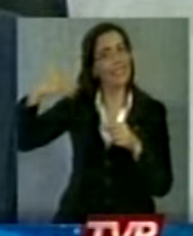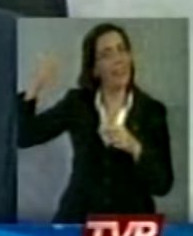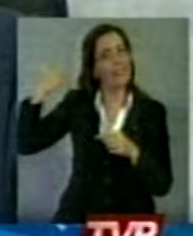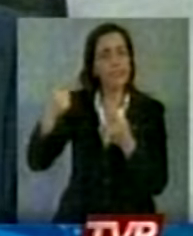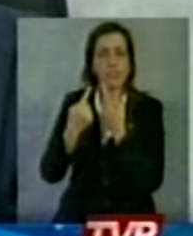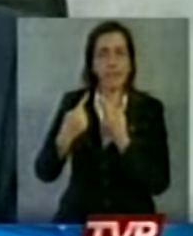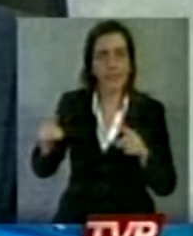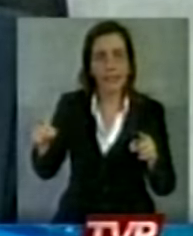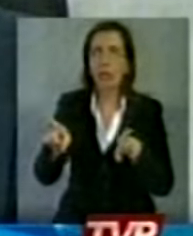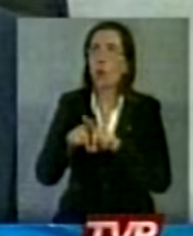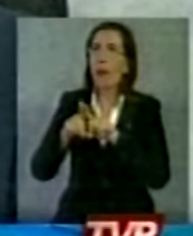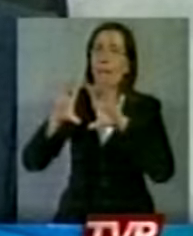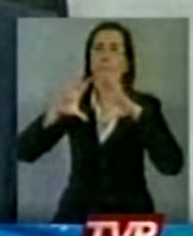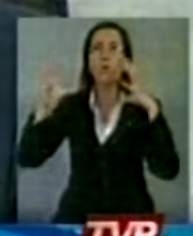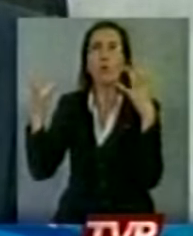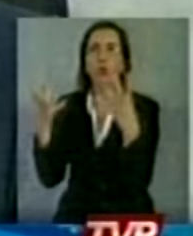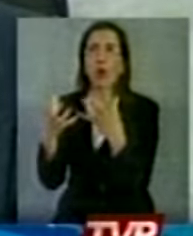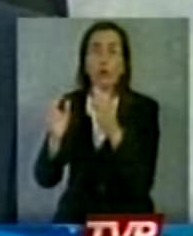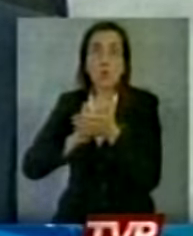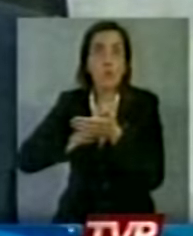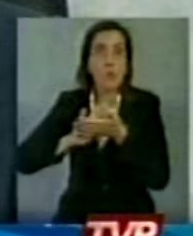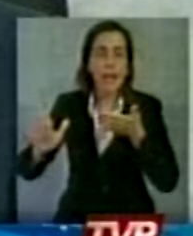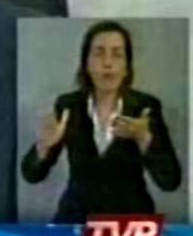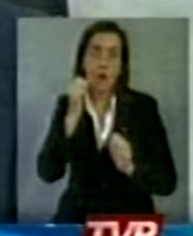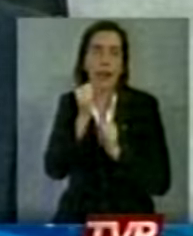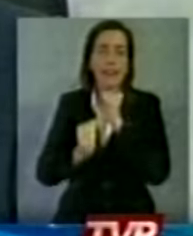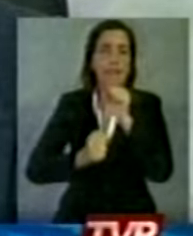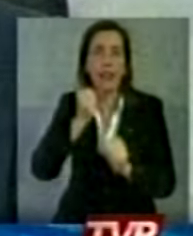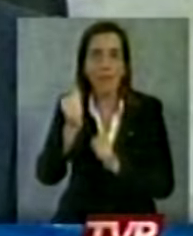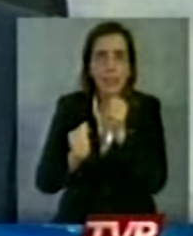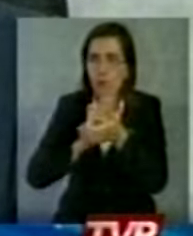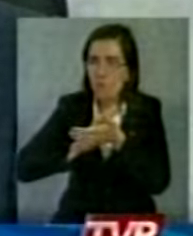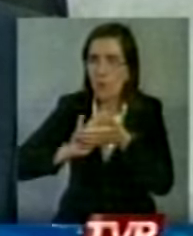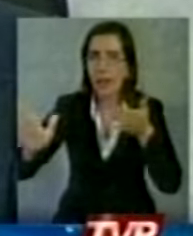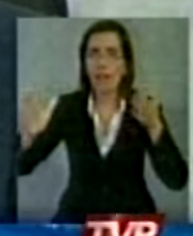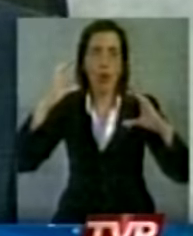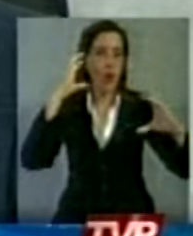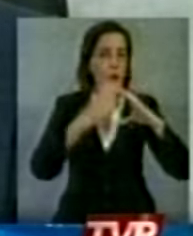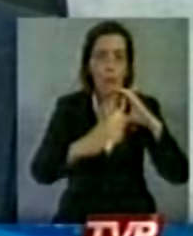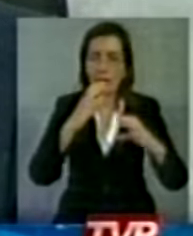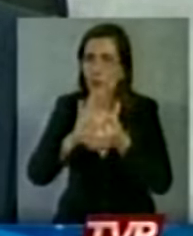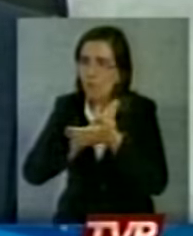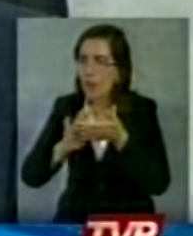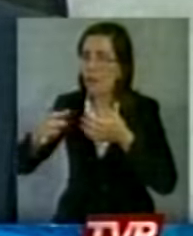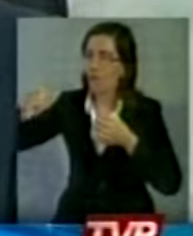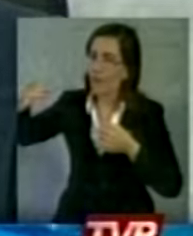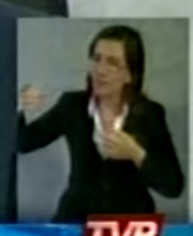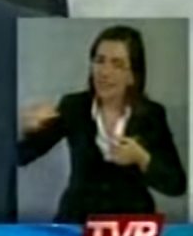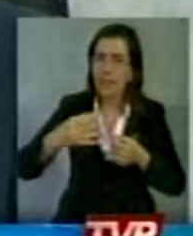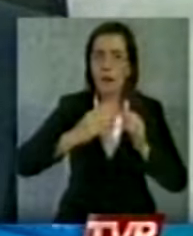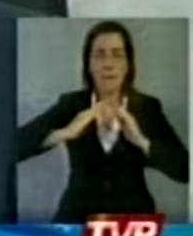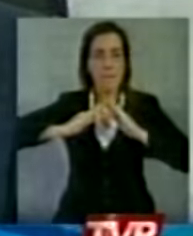mundos de la revolución industrial y las comunicaciones terrestres